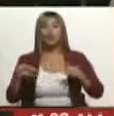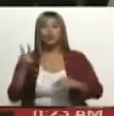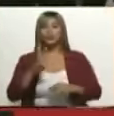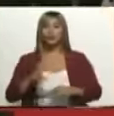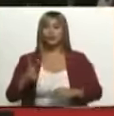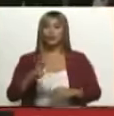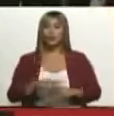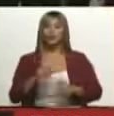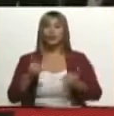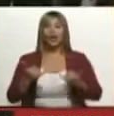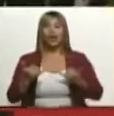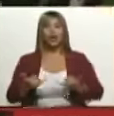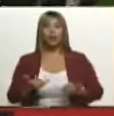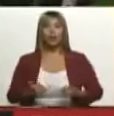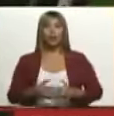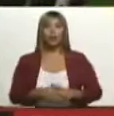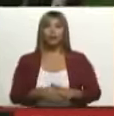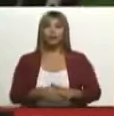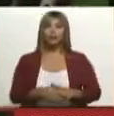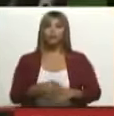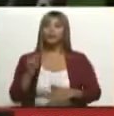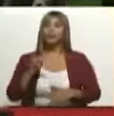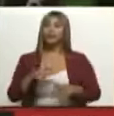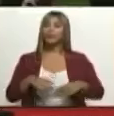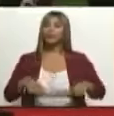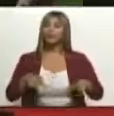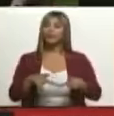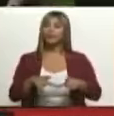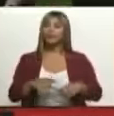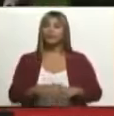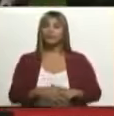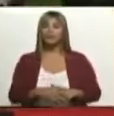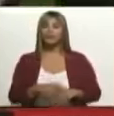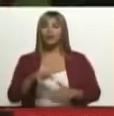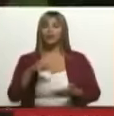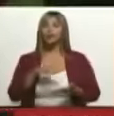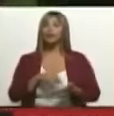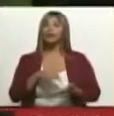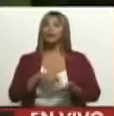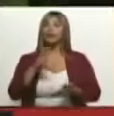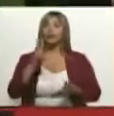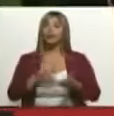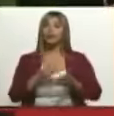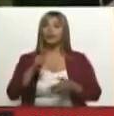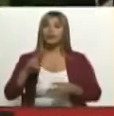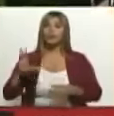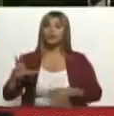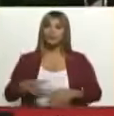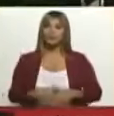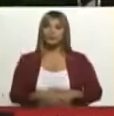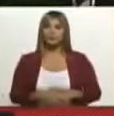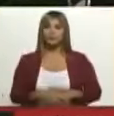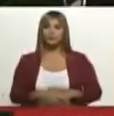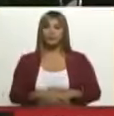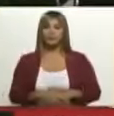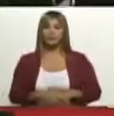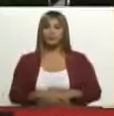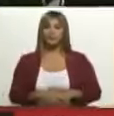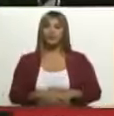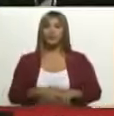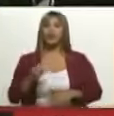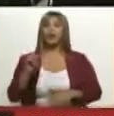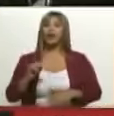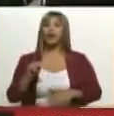nacional. En esta oportunidad, Operación Gran Cacique Guaycaipuro, Tocuyito 2023. Por supuesto,